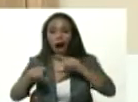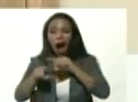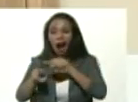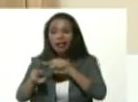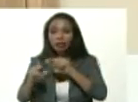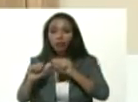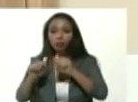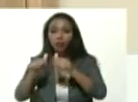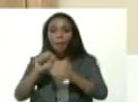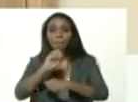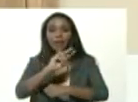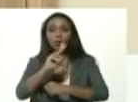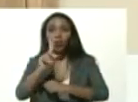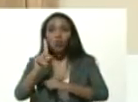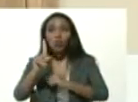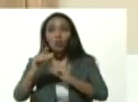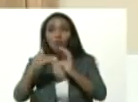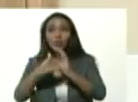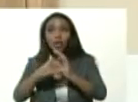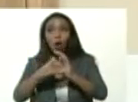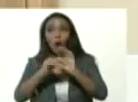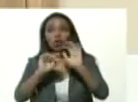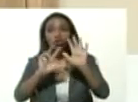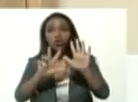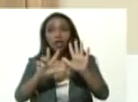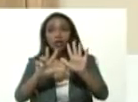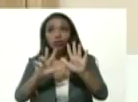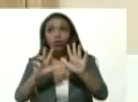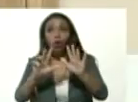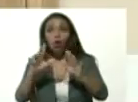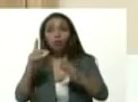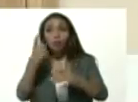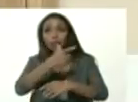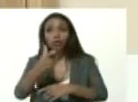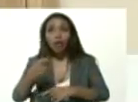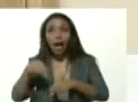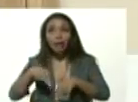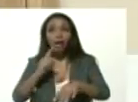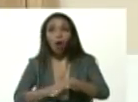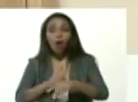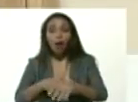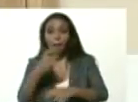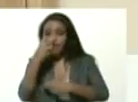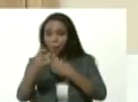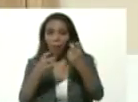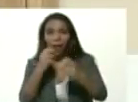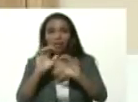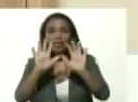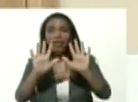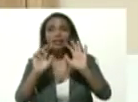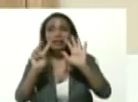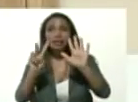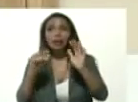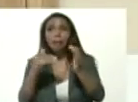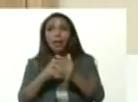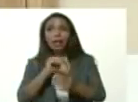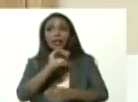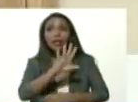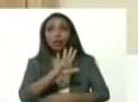surgieron 21.801 casos. A esta hora, 4 de la tarde, hemos visitado